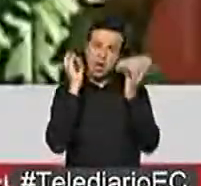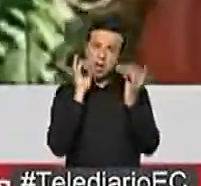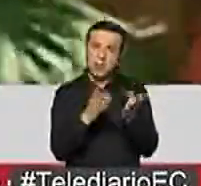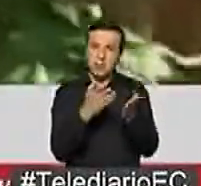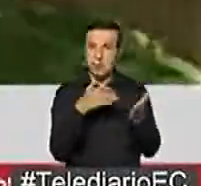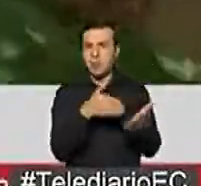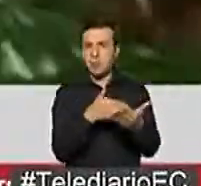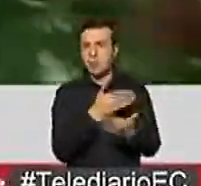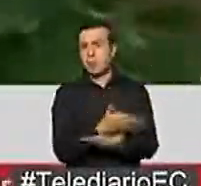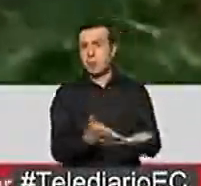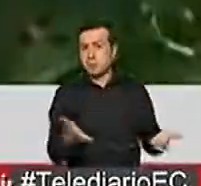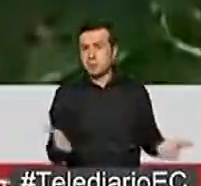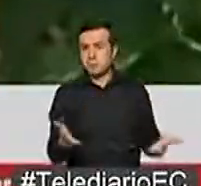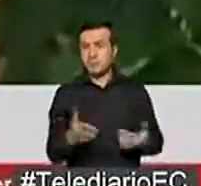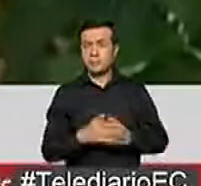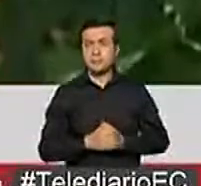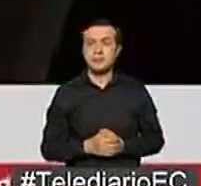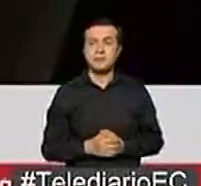anticolonialista.